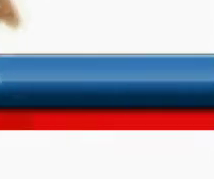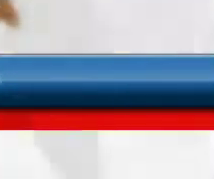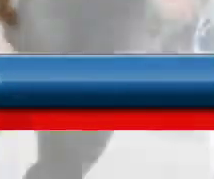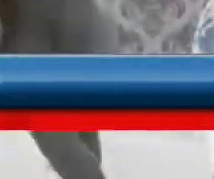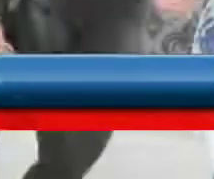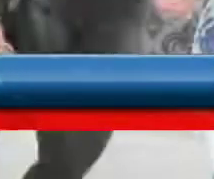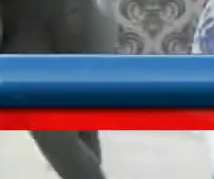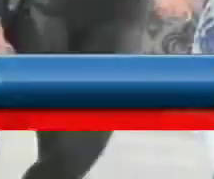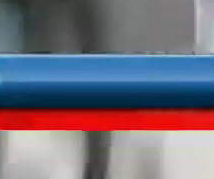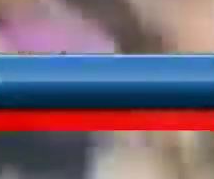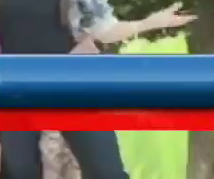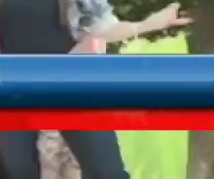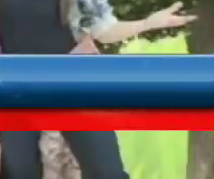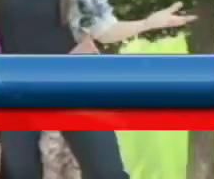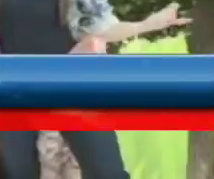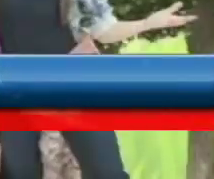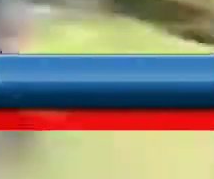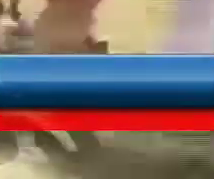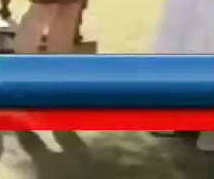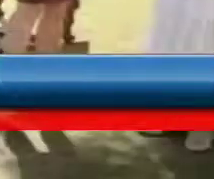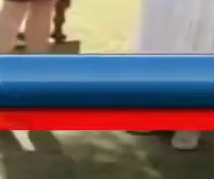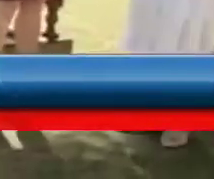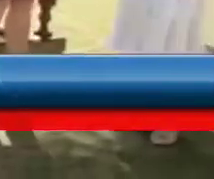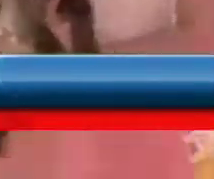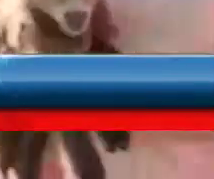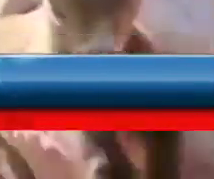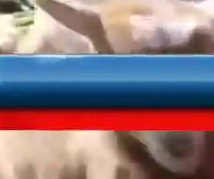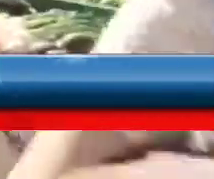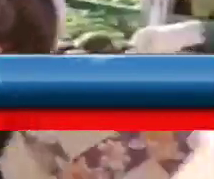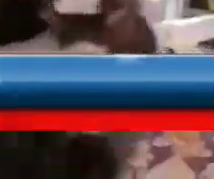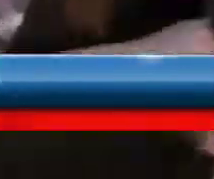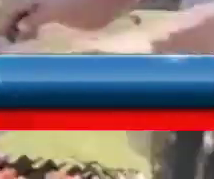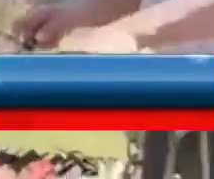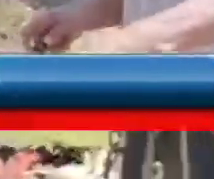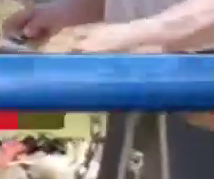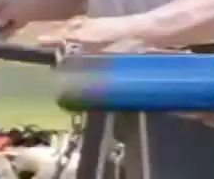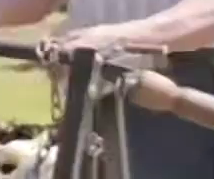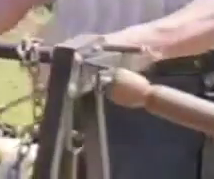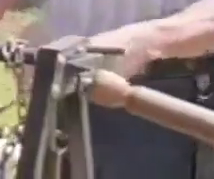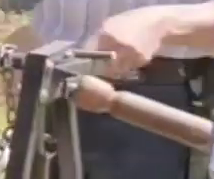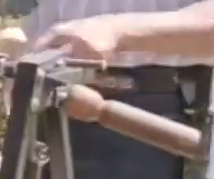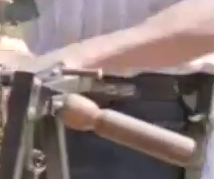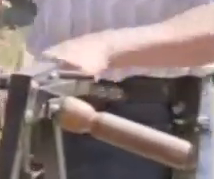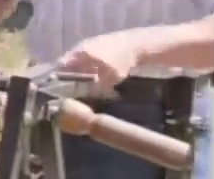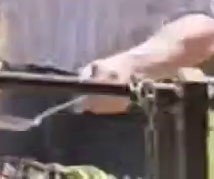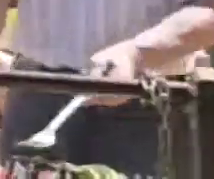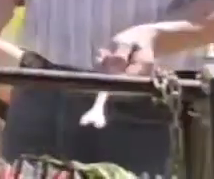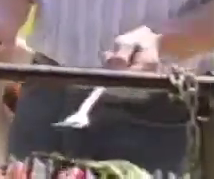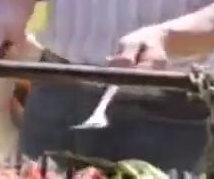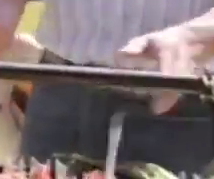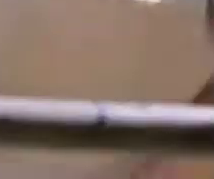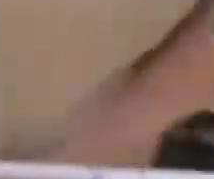Que no te atrape. Venevisión lanza exitosa telenovela Amores con Trampa.